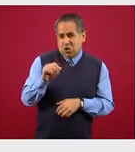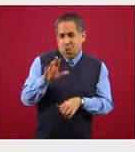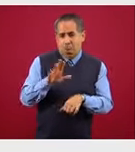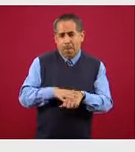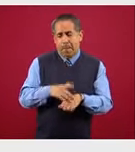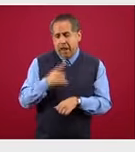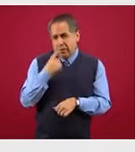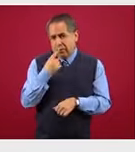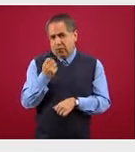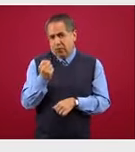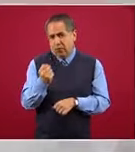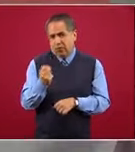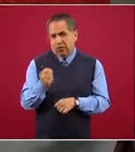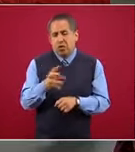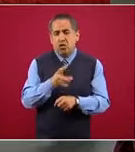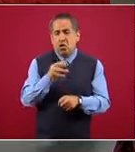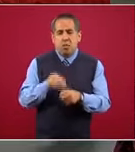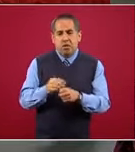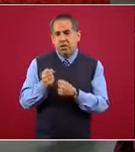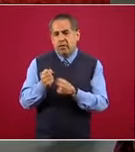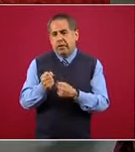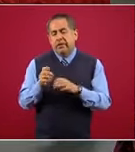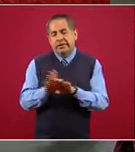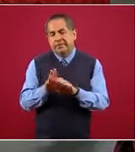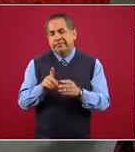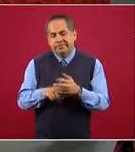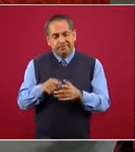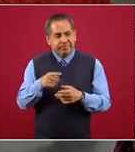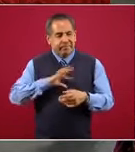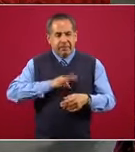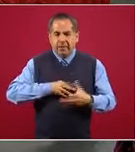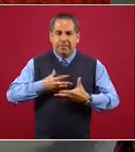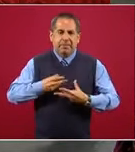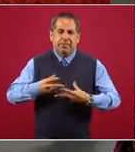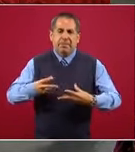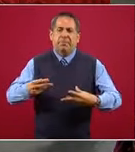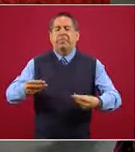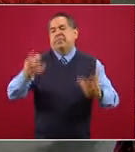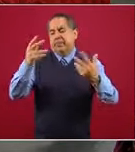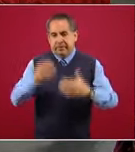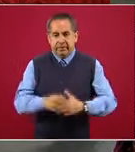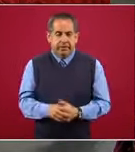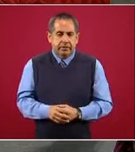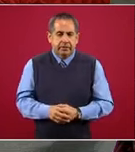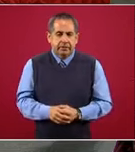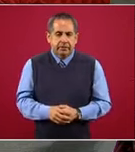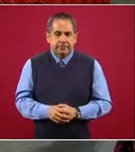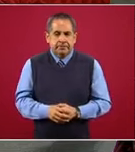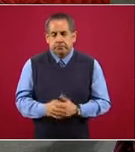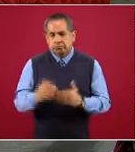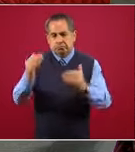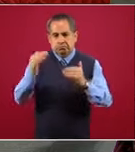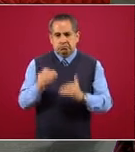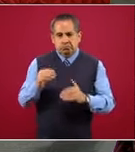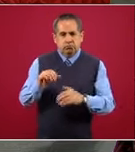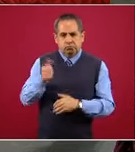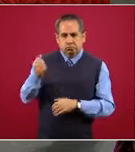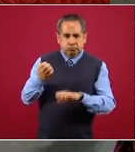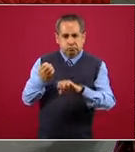ya muchos municipios con colores intensos que evidencian transmisión reciente. Veamos ahora sí el siguiente estado.